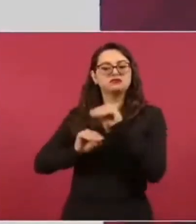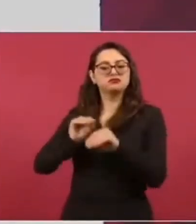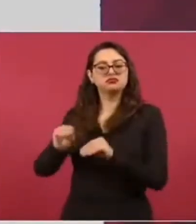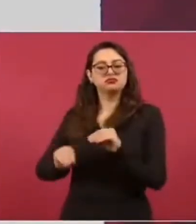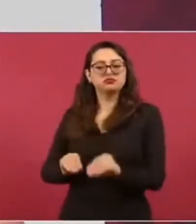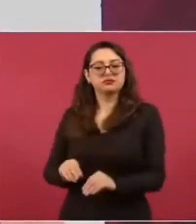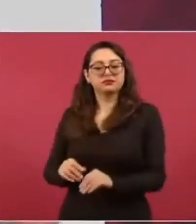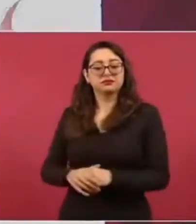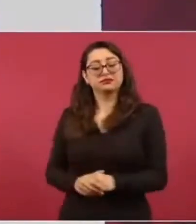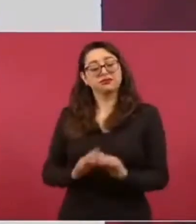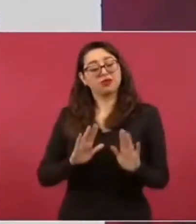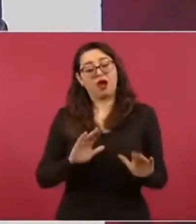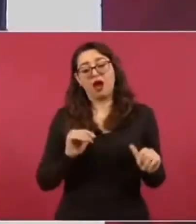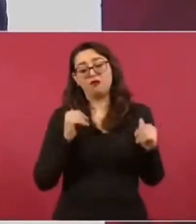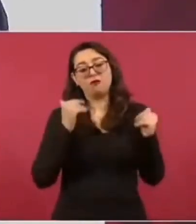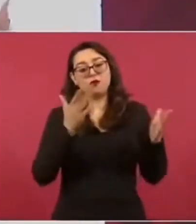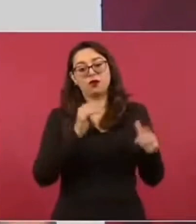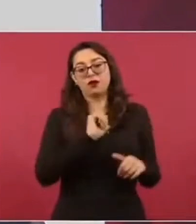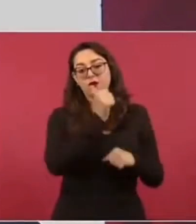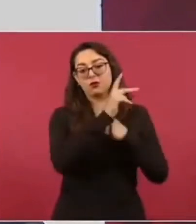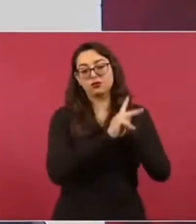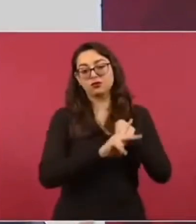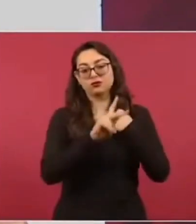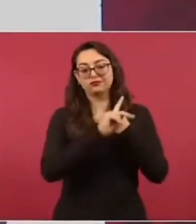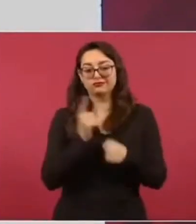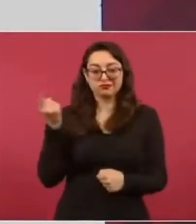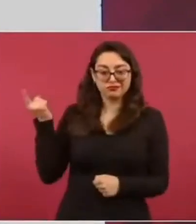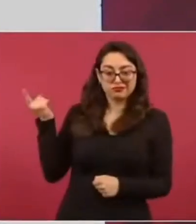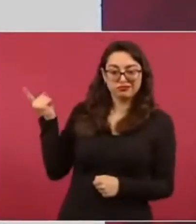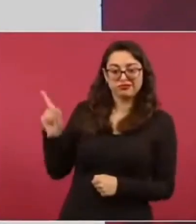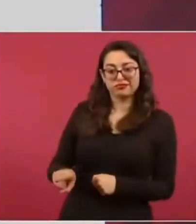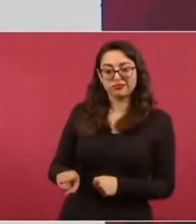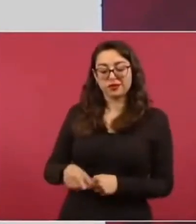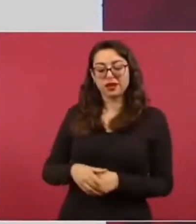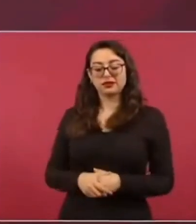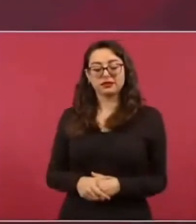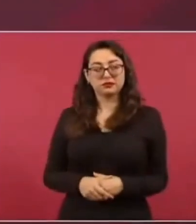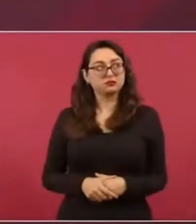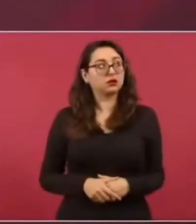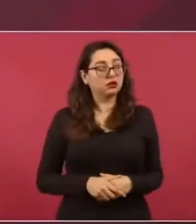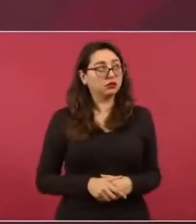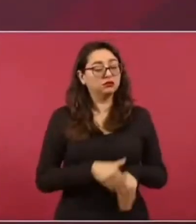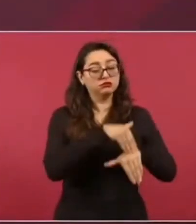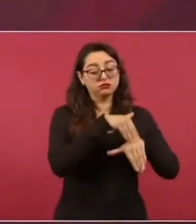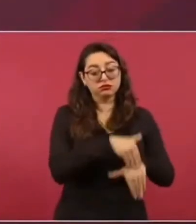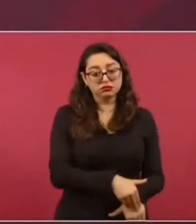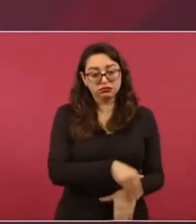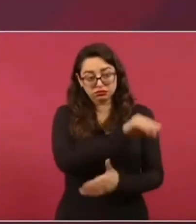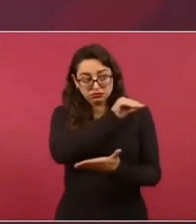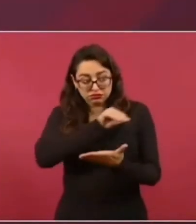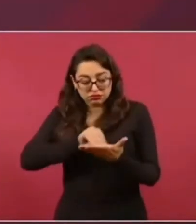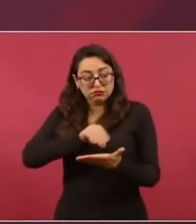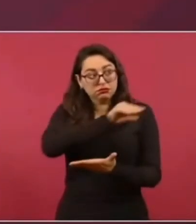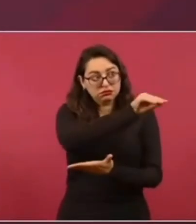las recetas que nos enviaban desde el extranjero.